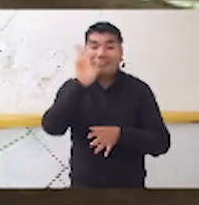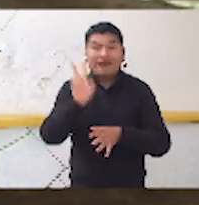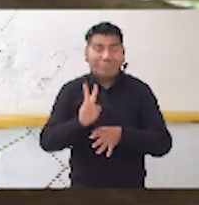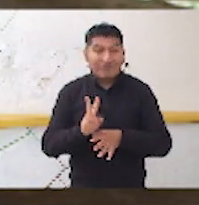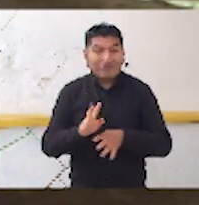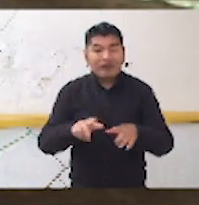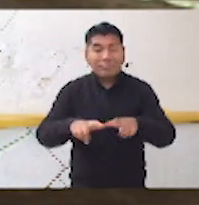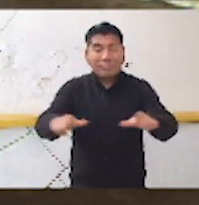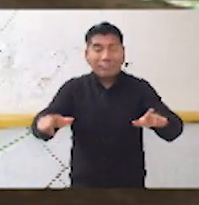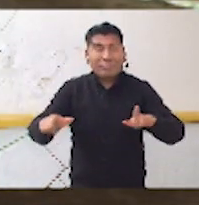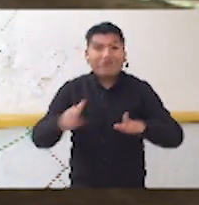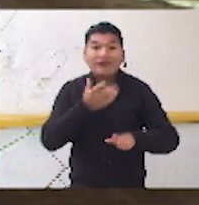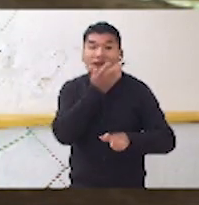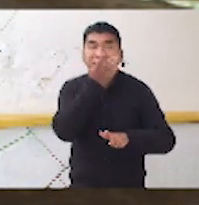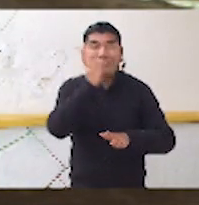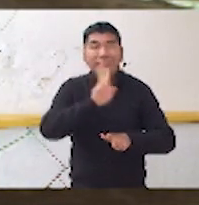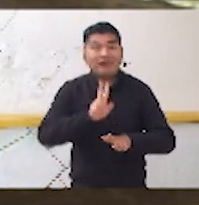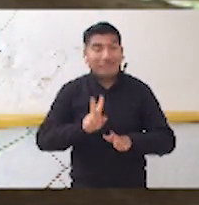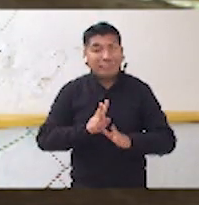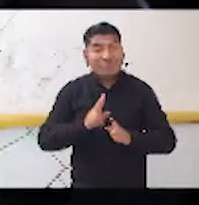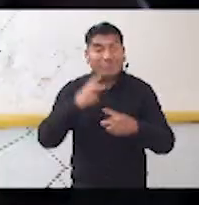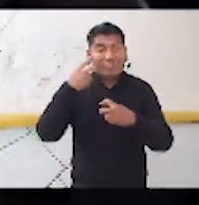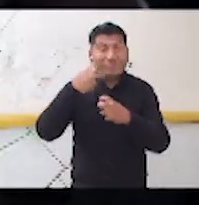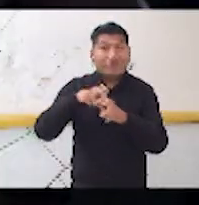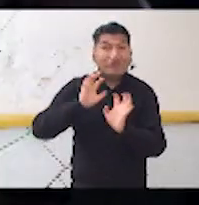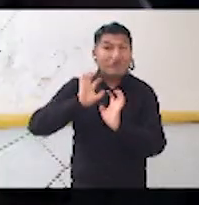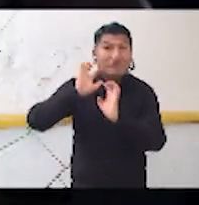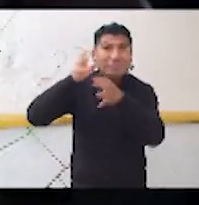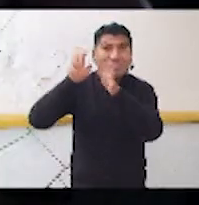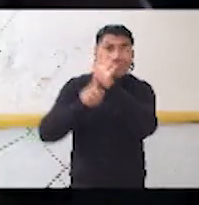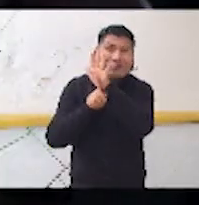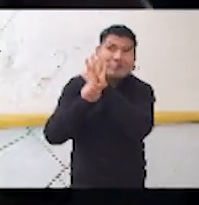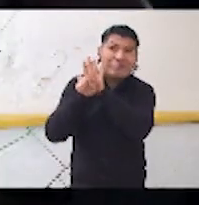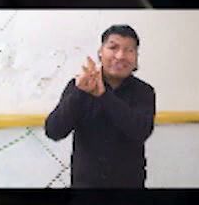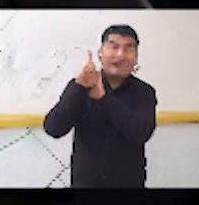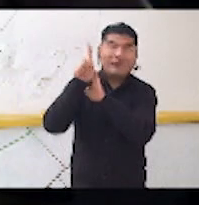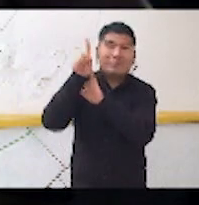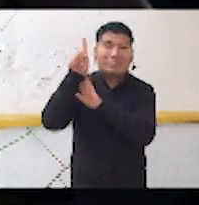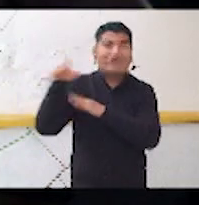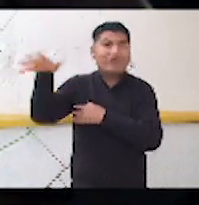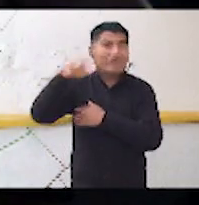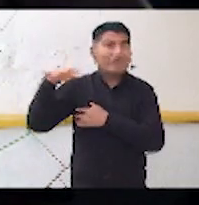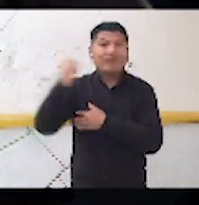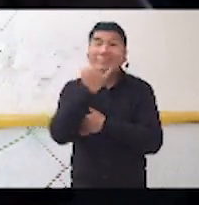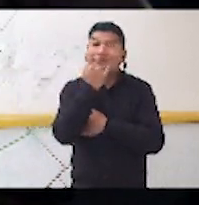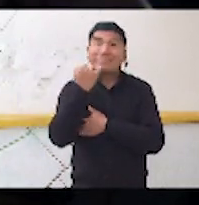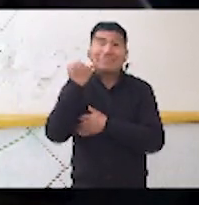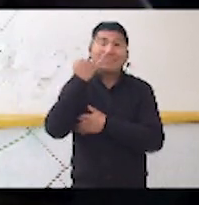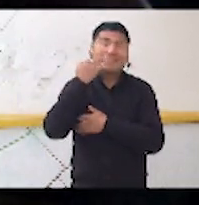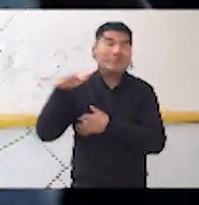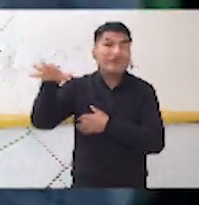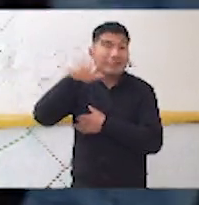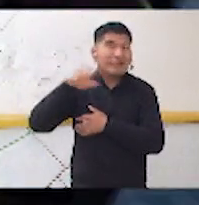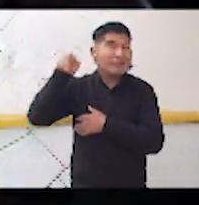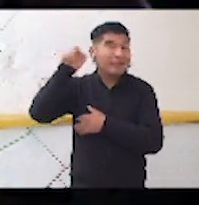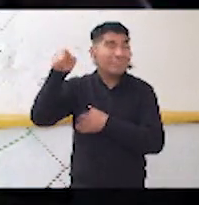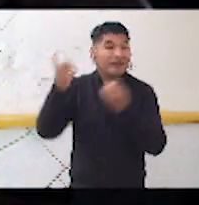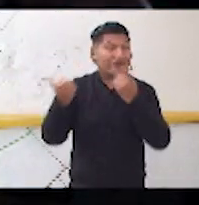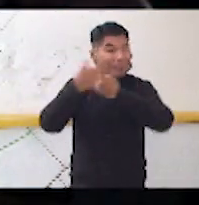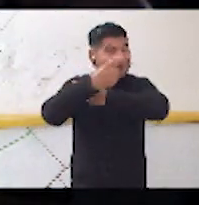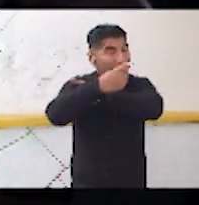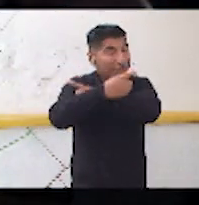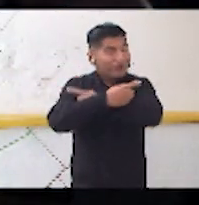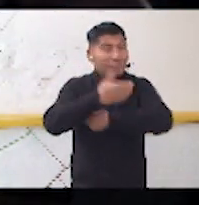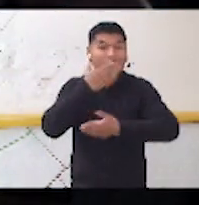de pastoreo estará en las montañas altas de Israel. Allí descansarán en un